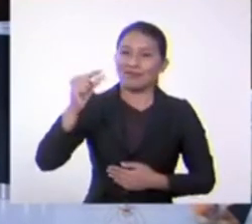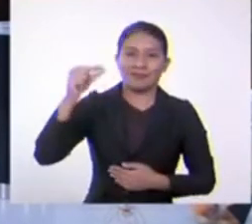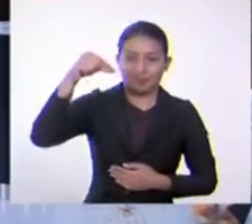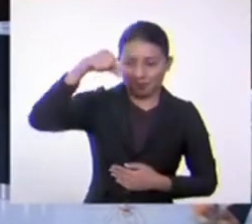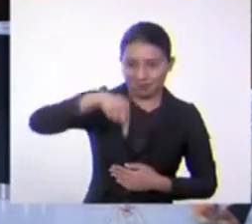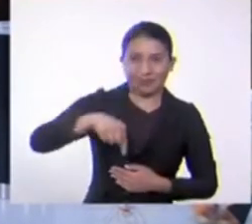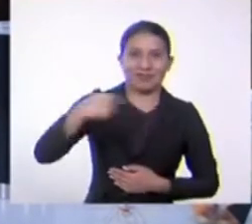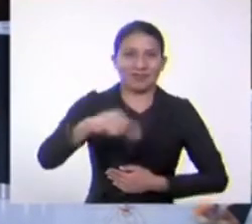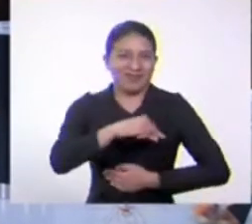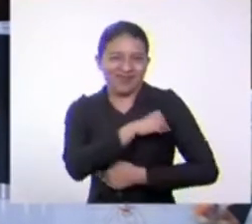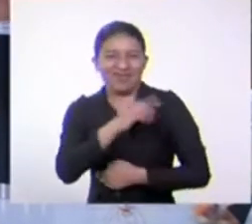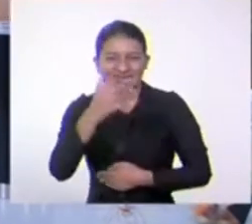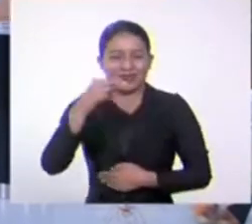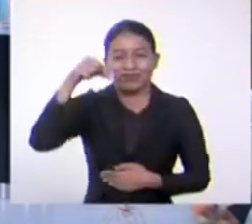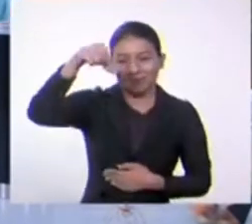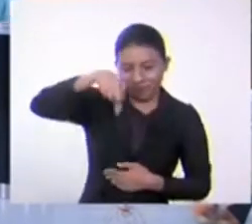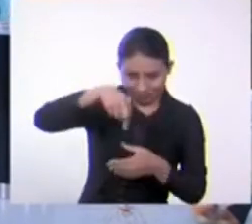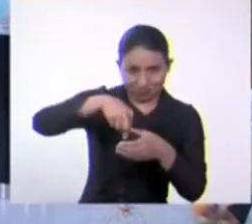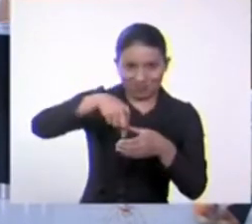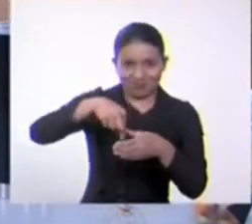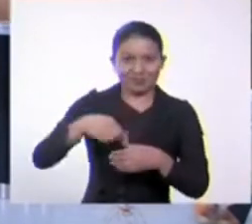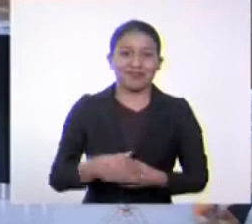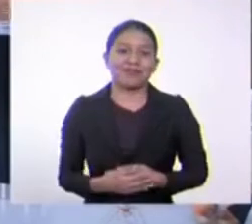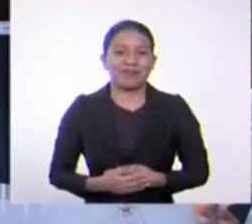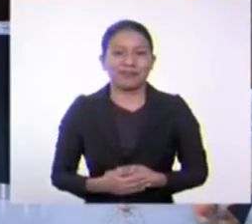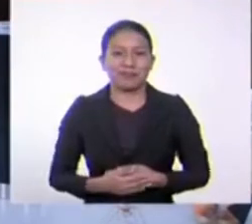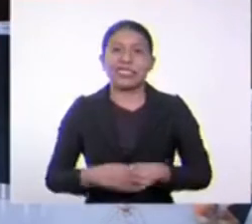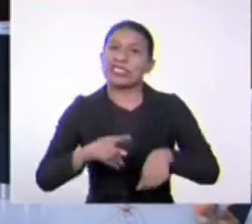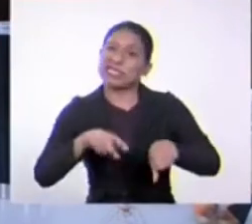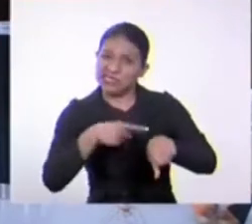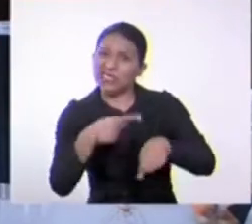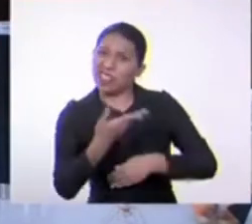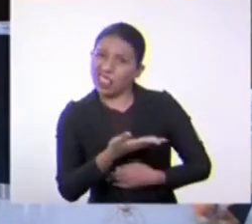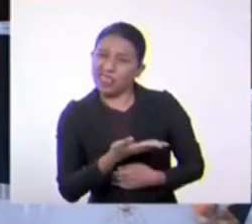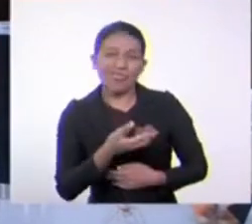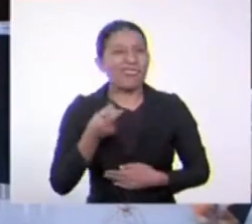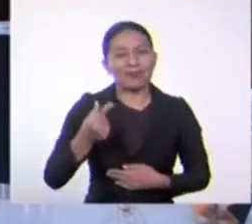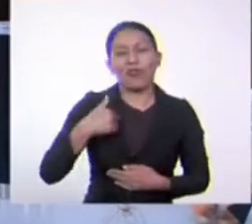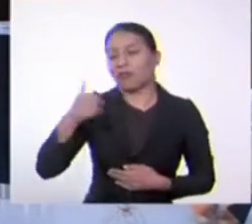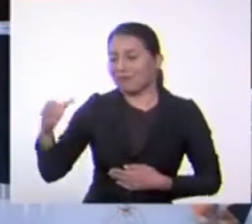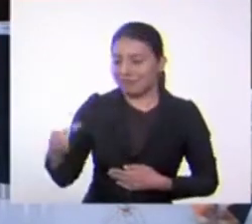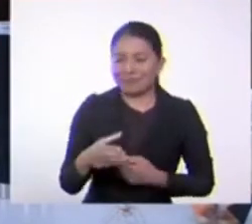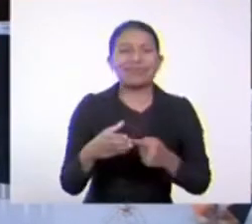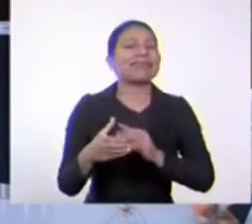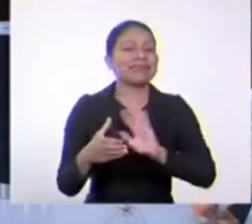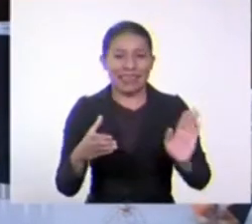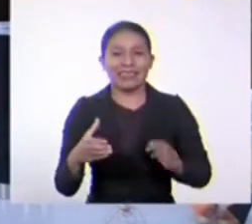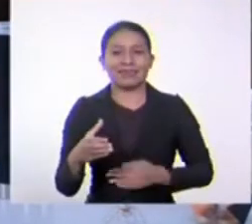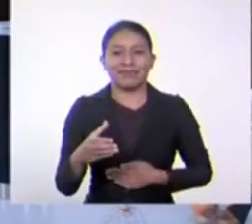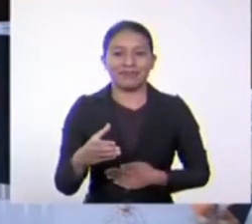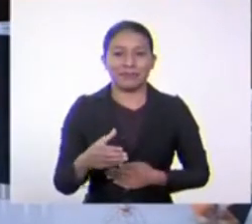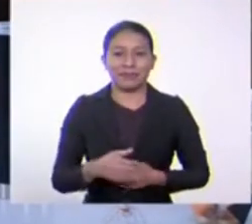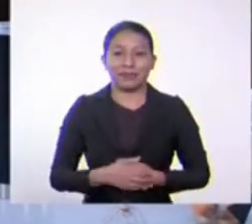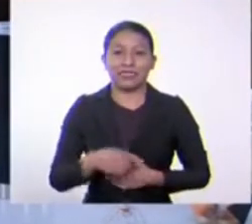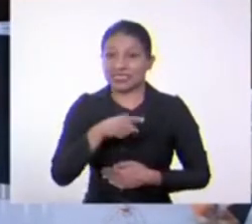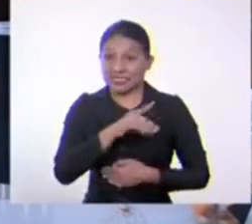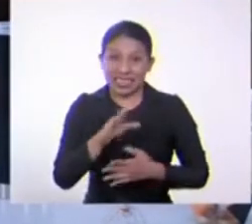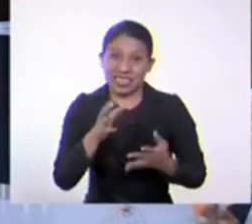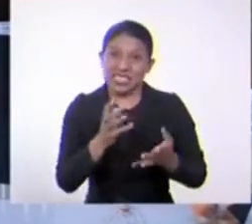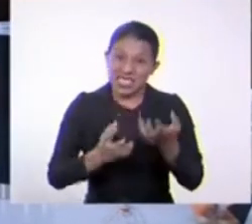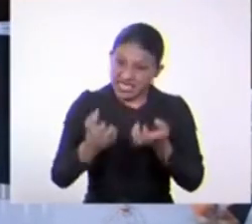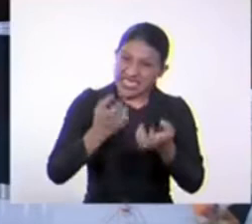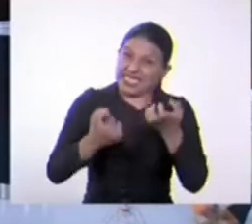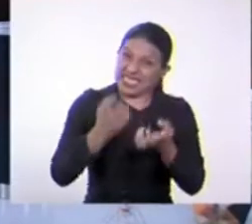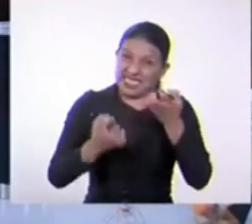como esto se tarda, afortunadamente yo ya tengo preparada una leche. Después de que esta leche esté a esa